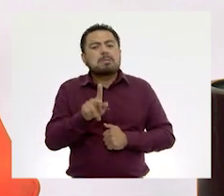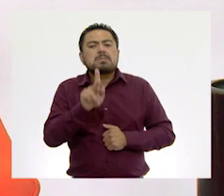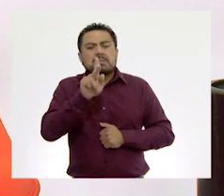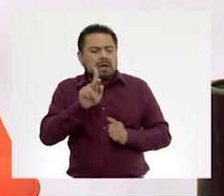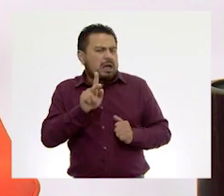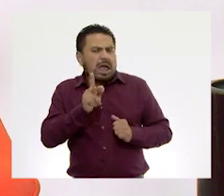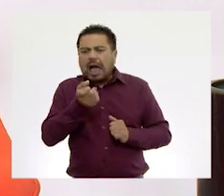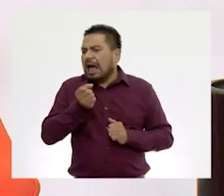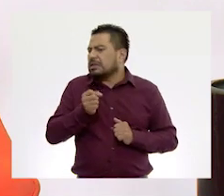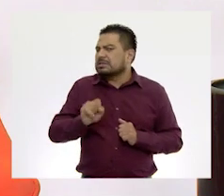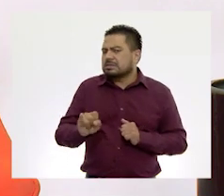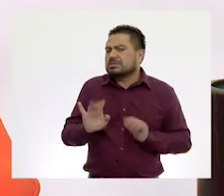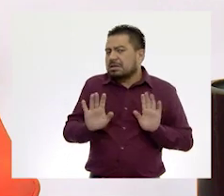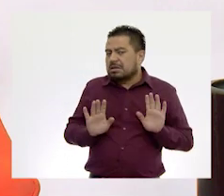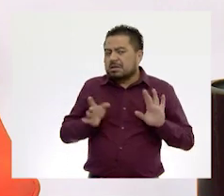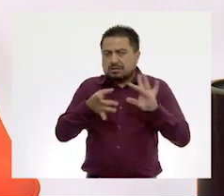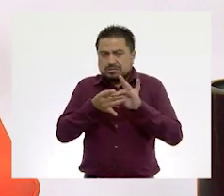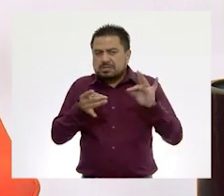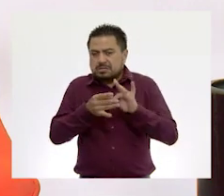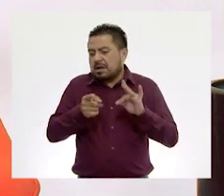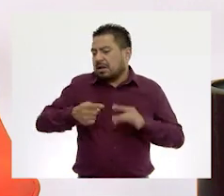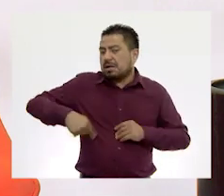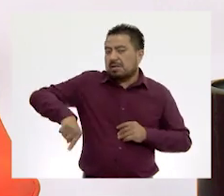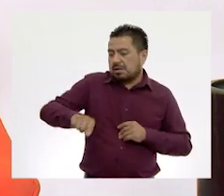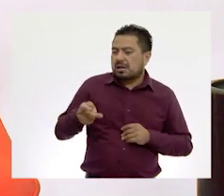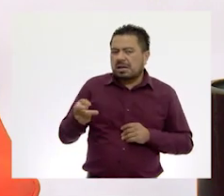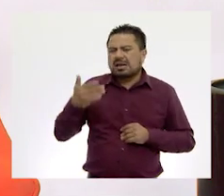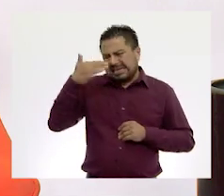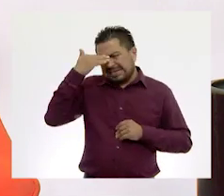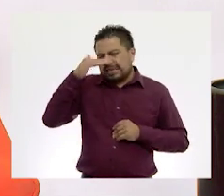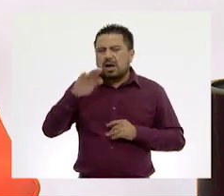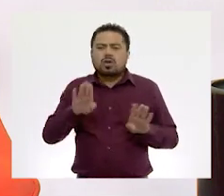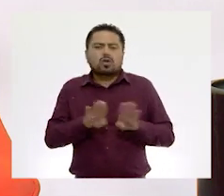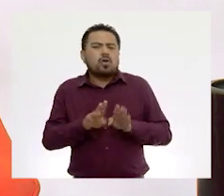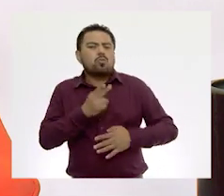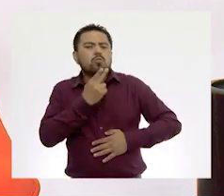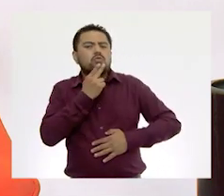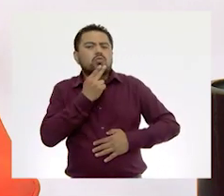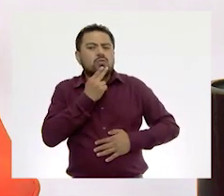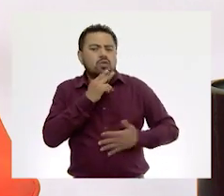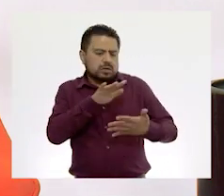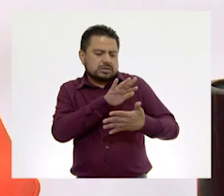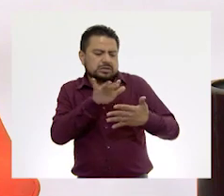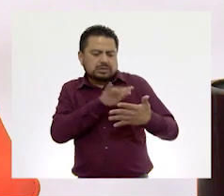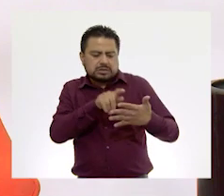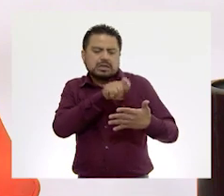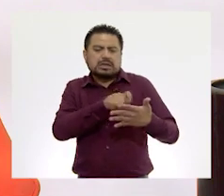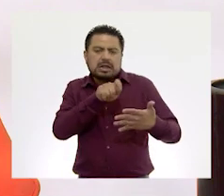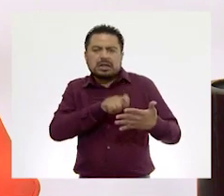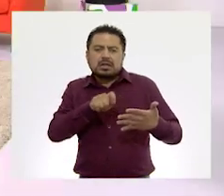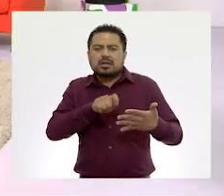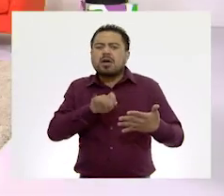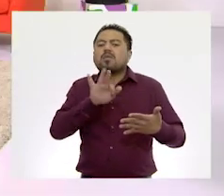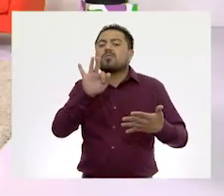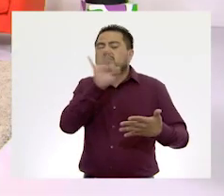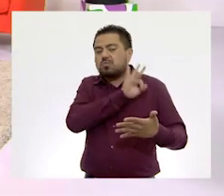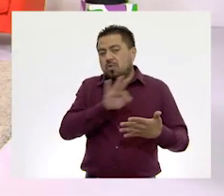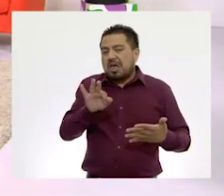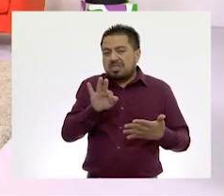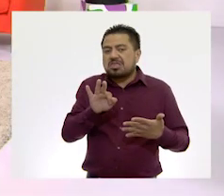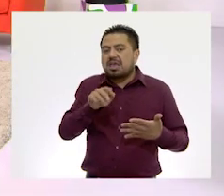aún así, digamos, ellos ya saben la función de la lectura y la escritura, entonces se les pueden